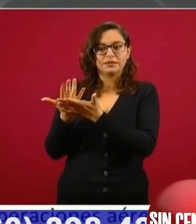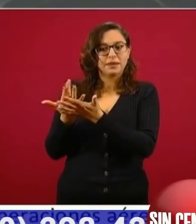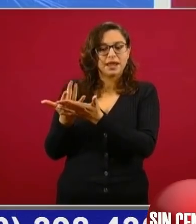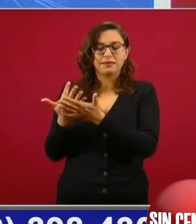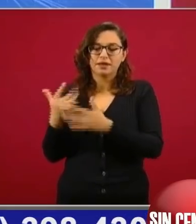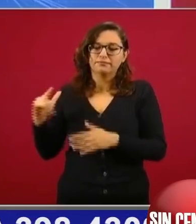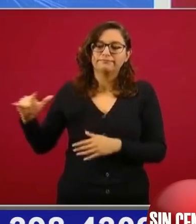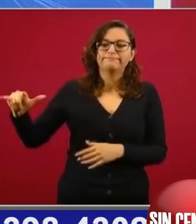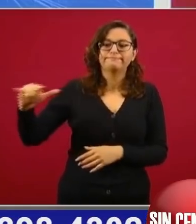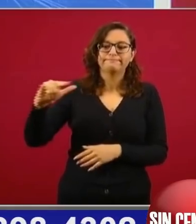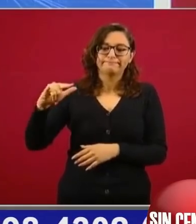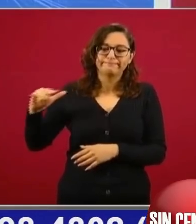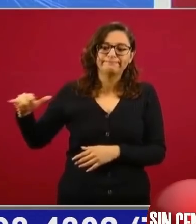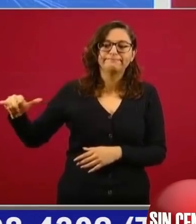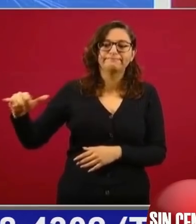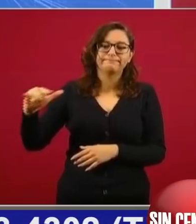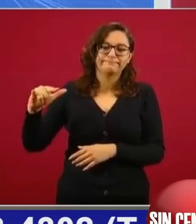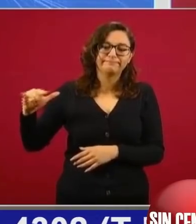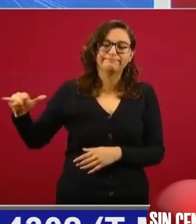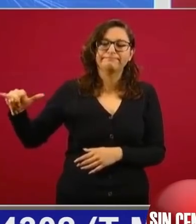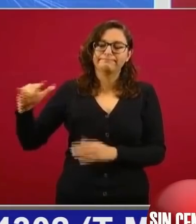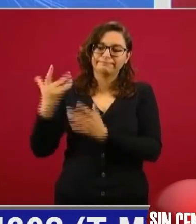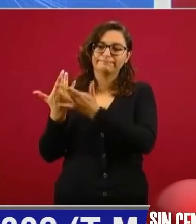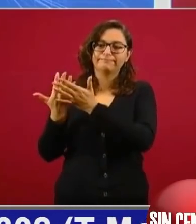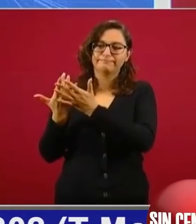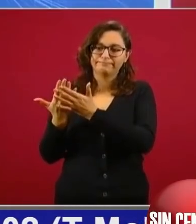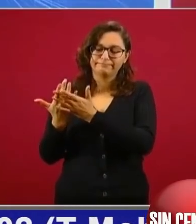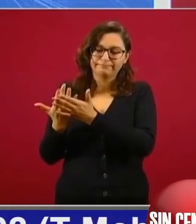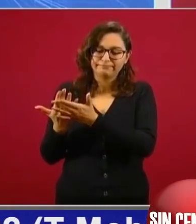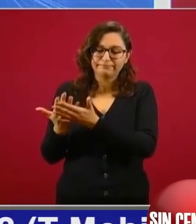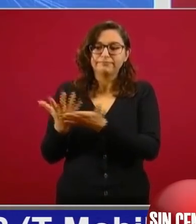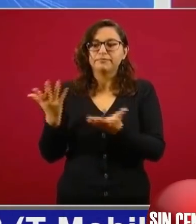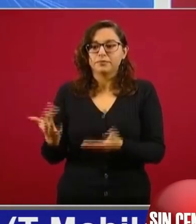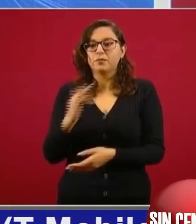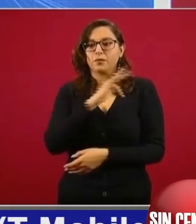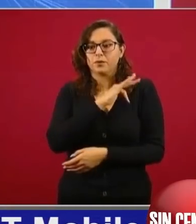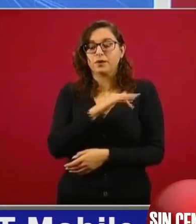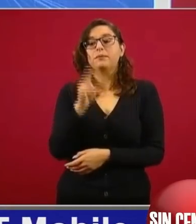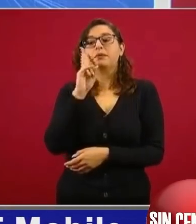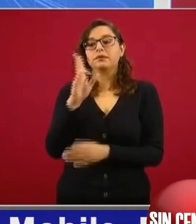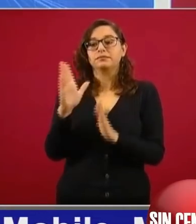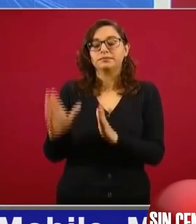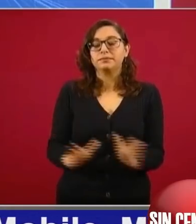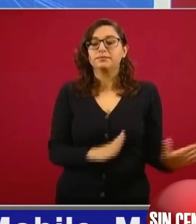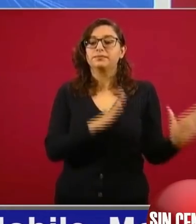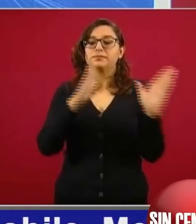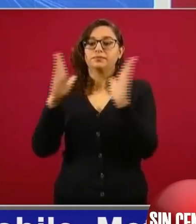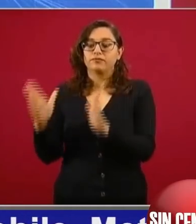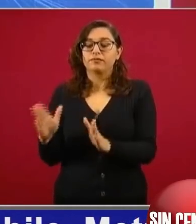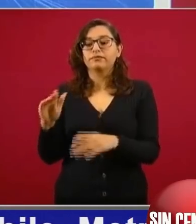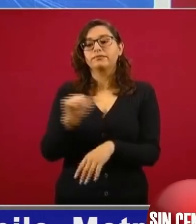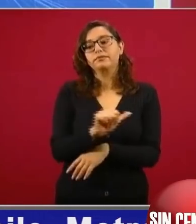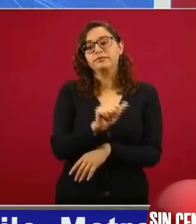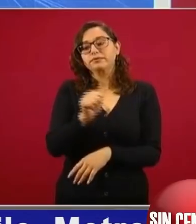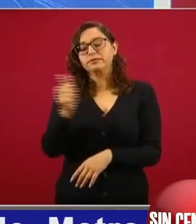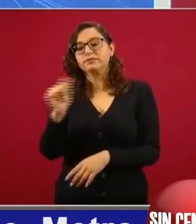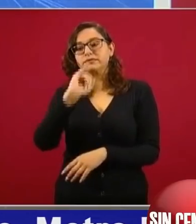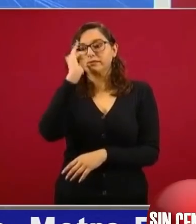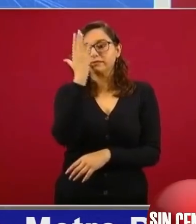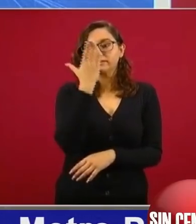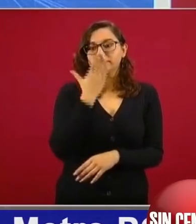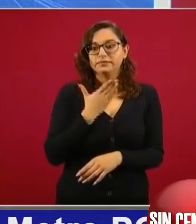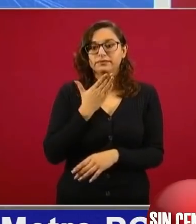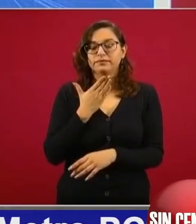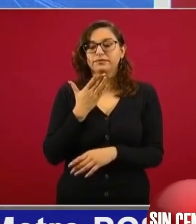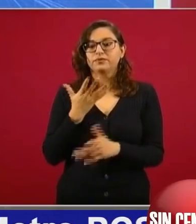muestra. Bueno, en la imagen de la derecha pueden ustedes observar lo que son las operaciones aéreas,